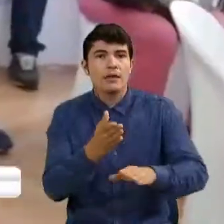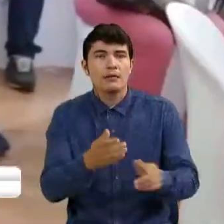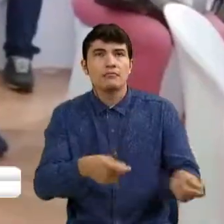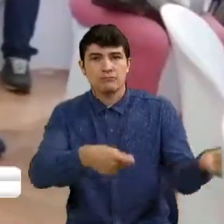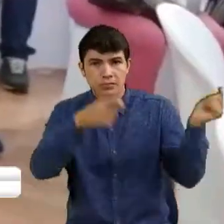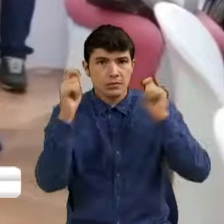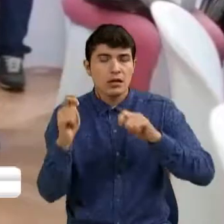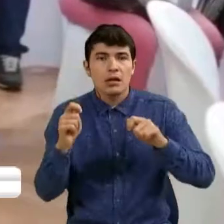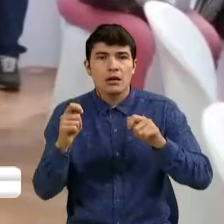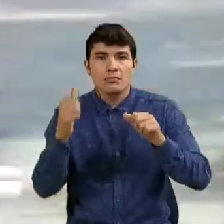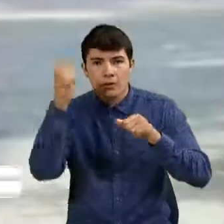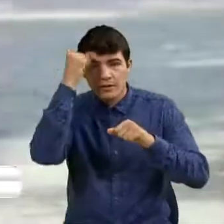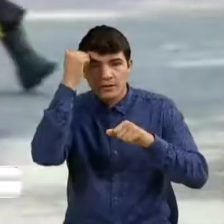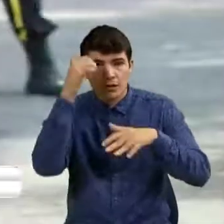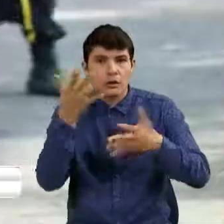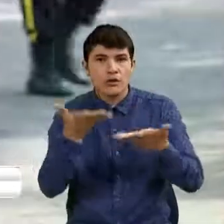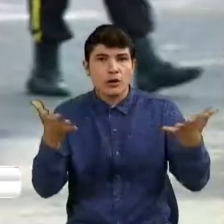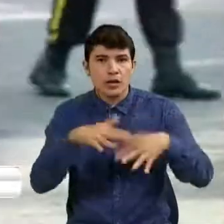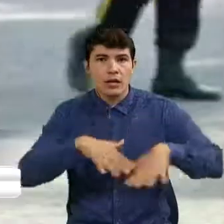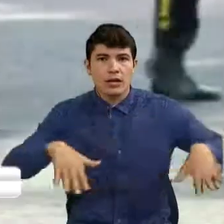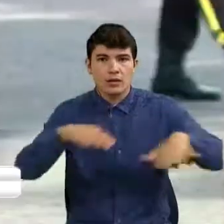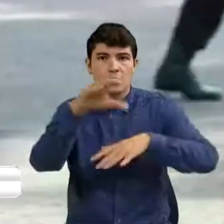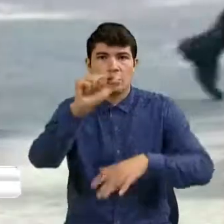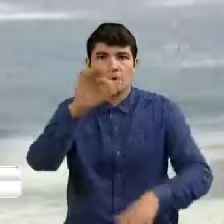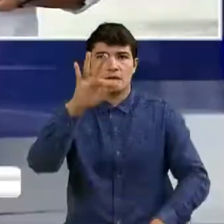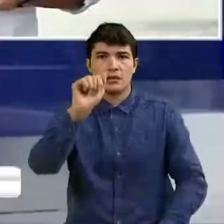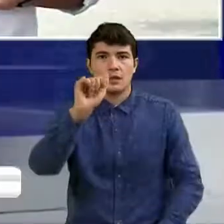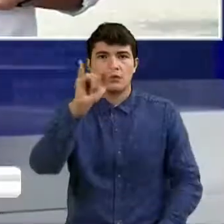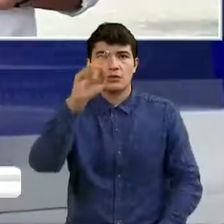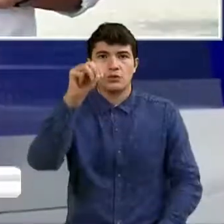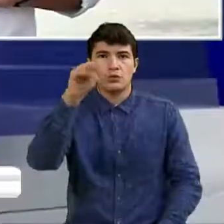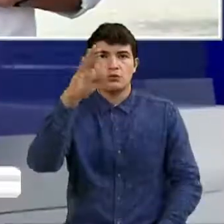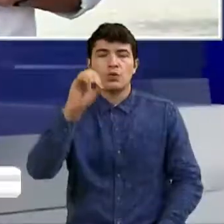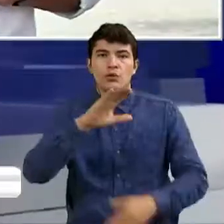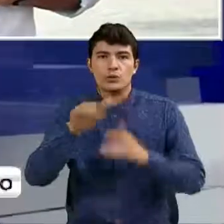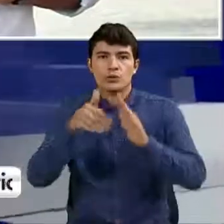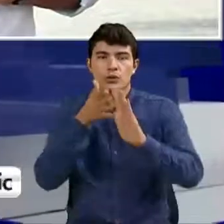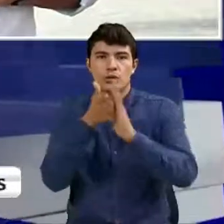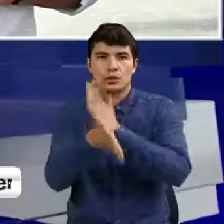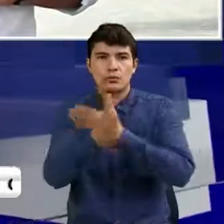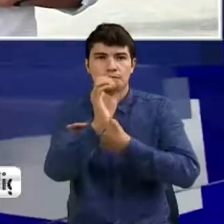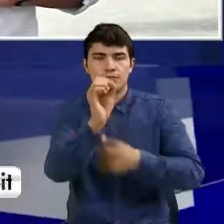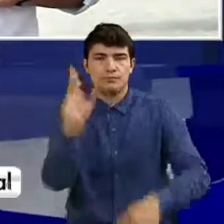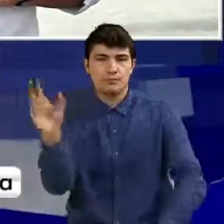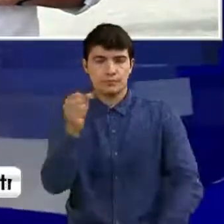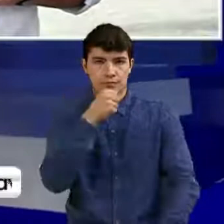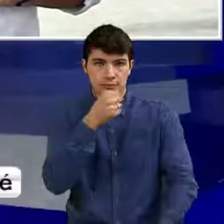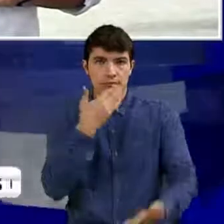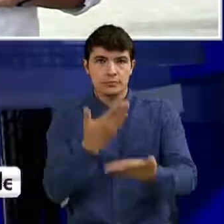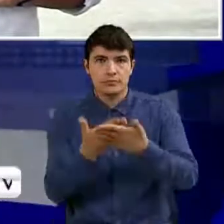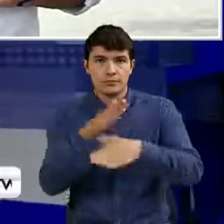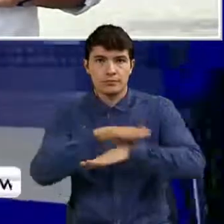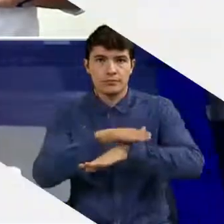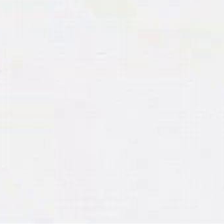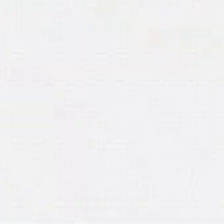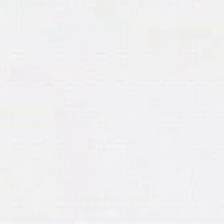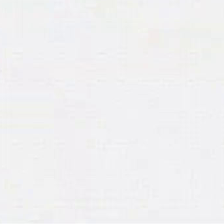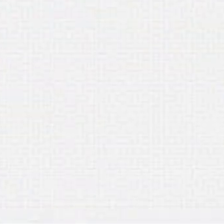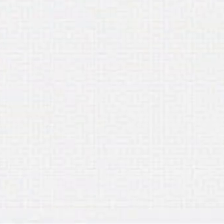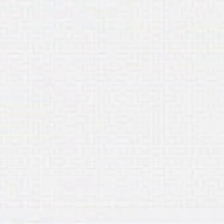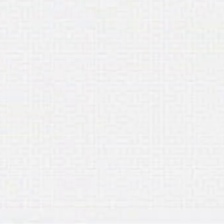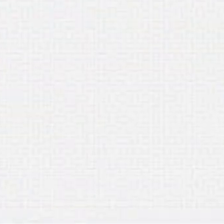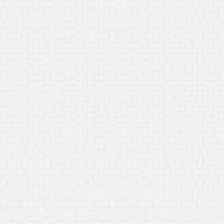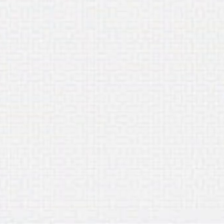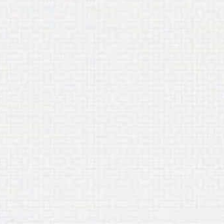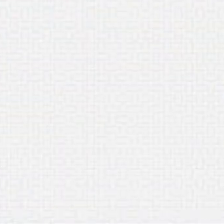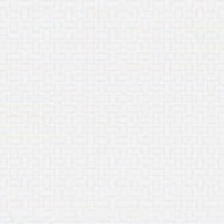en el catatumbo compañero esa sola información que registramos con la cámara de leonardo lemos informó de los gastos cuadros para oriente noticias que en